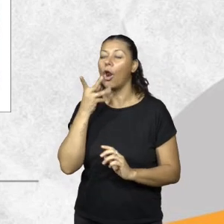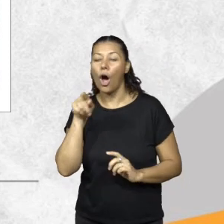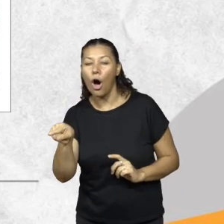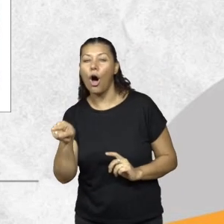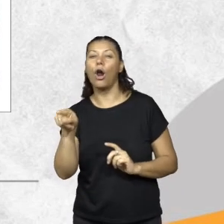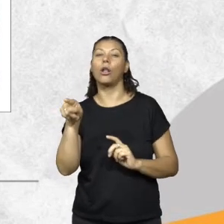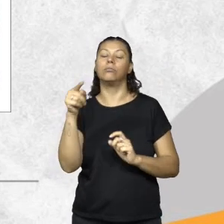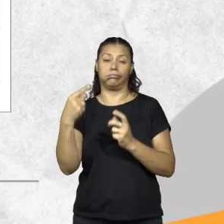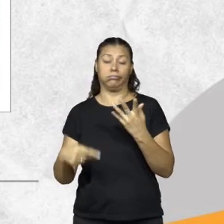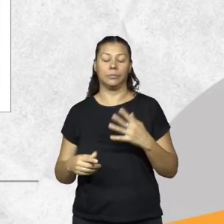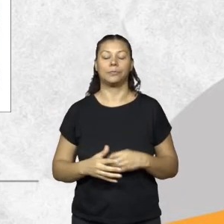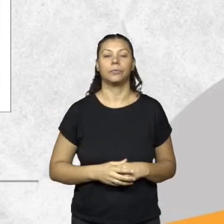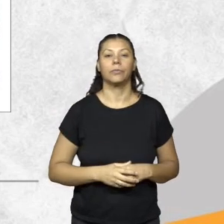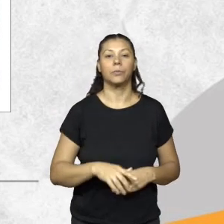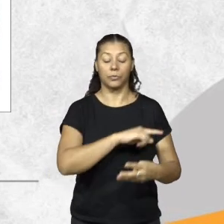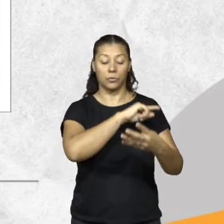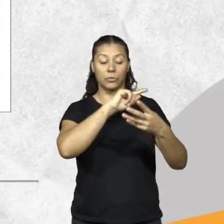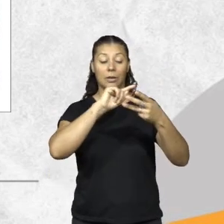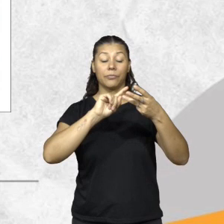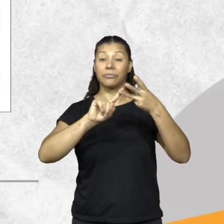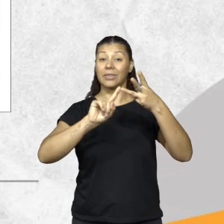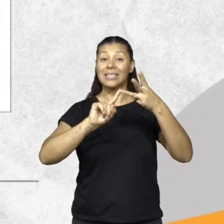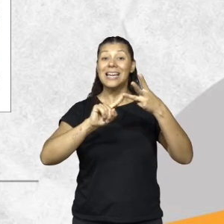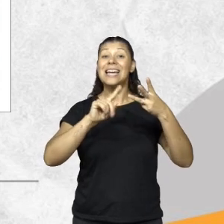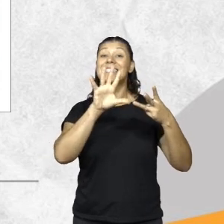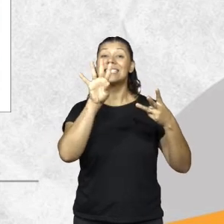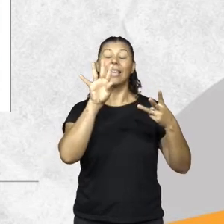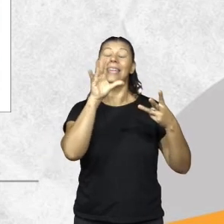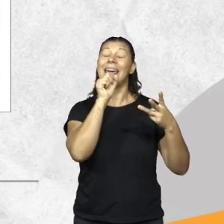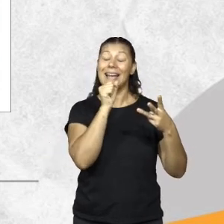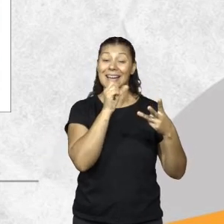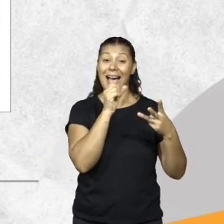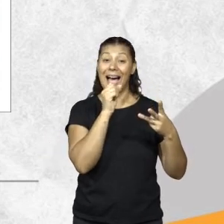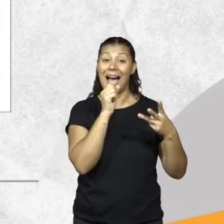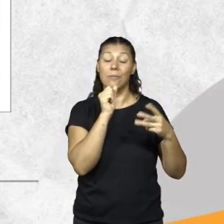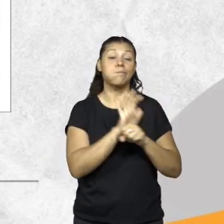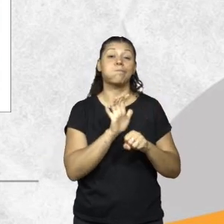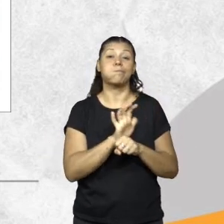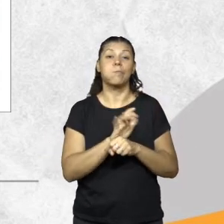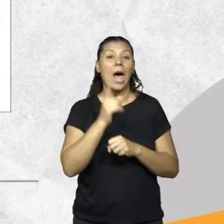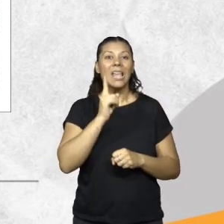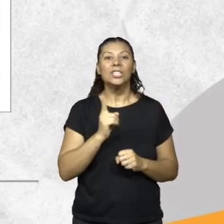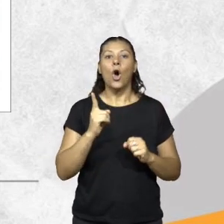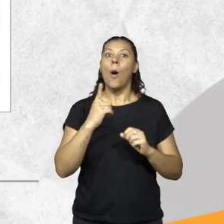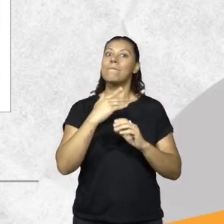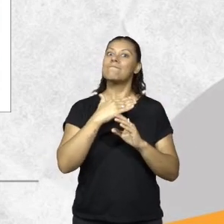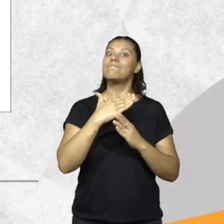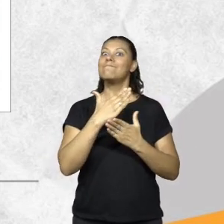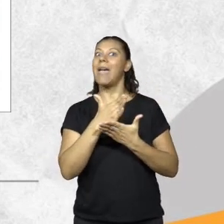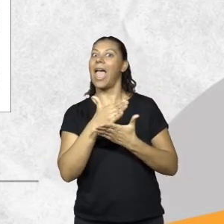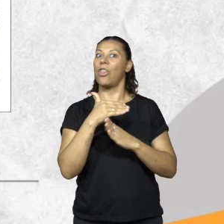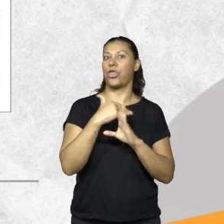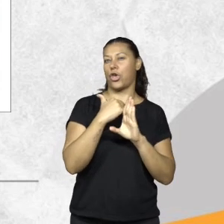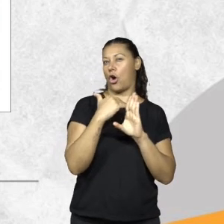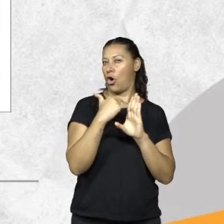otros colores. El naranja es un riesgo medio. Ahí ya aplicamos la bandera sanitaria, que es ese